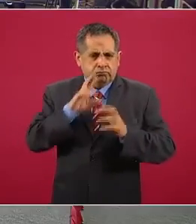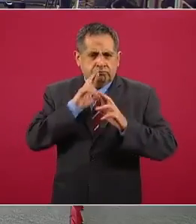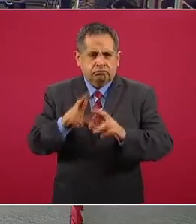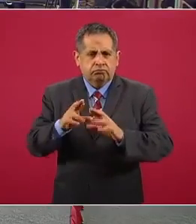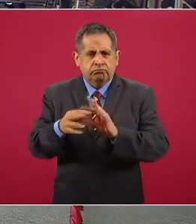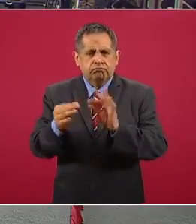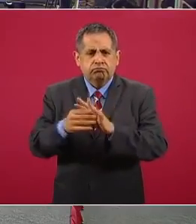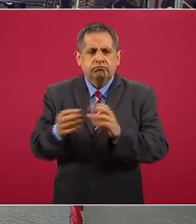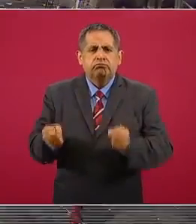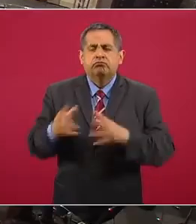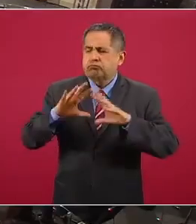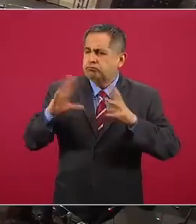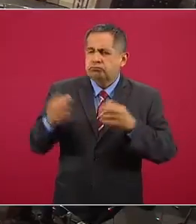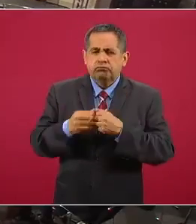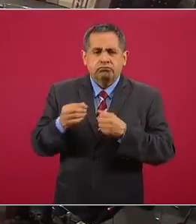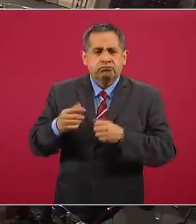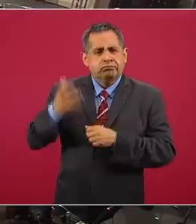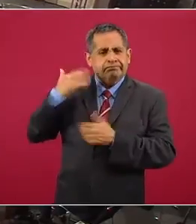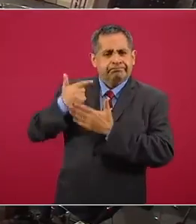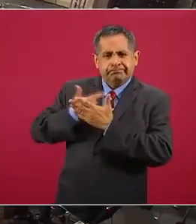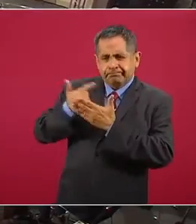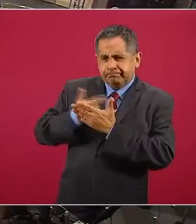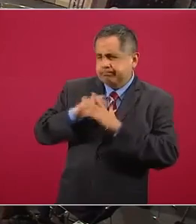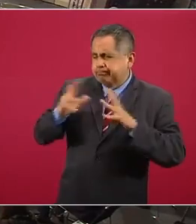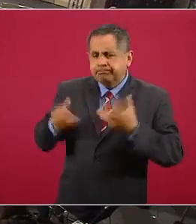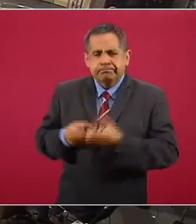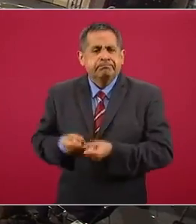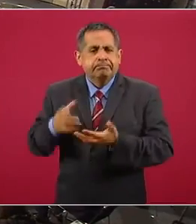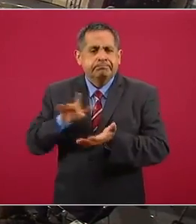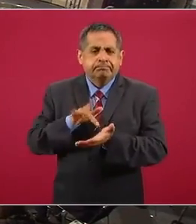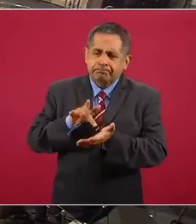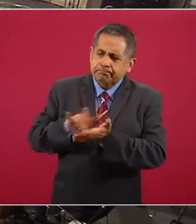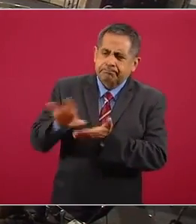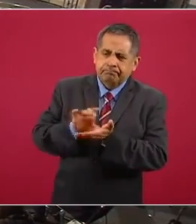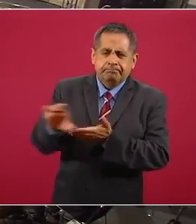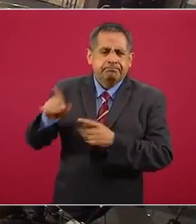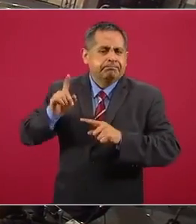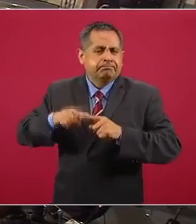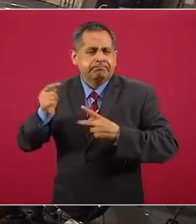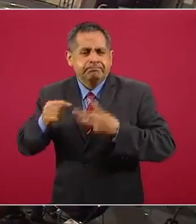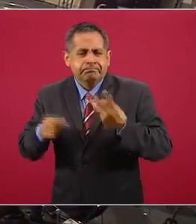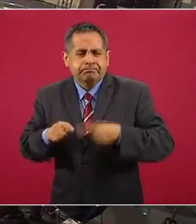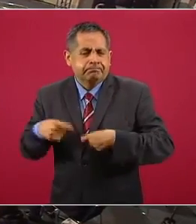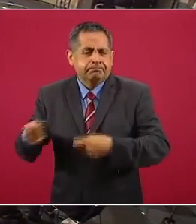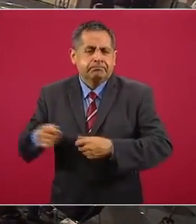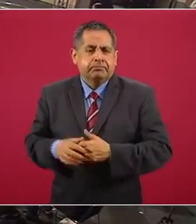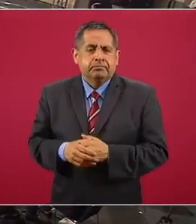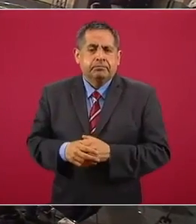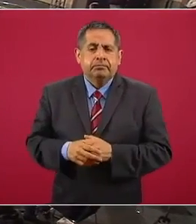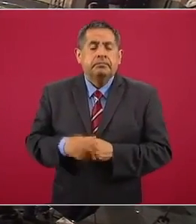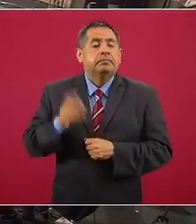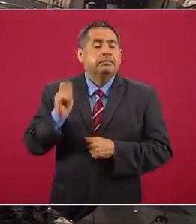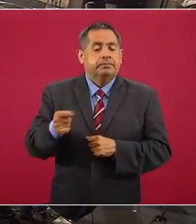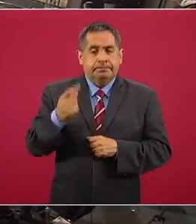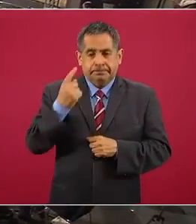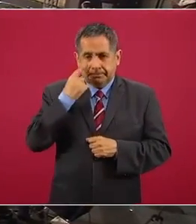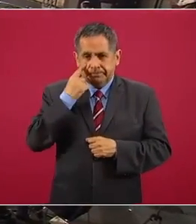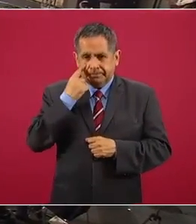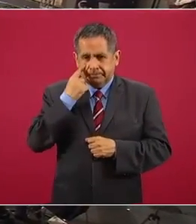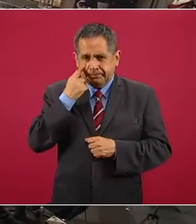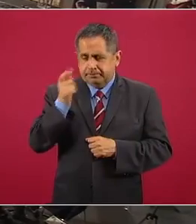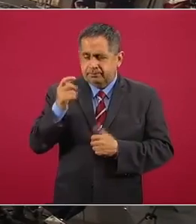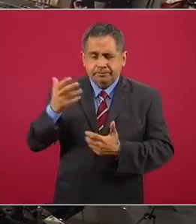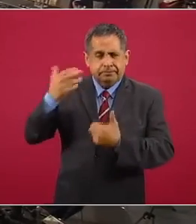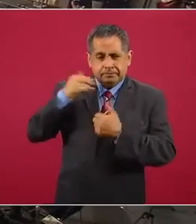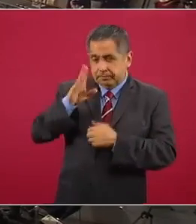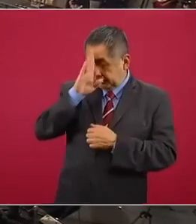contestarnos sobre el primer censo y en qué consistieron los apoyos? Solo lo que se entregó